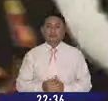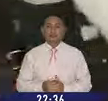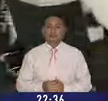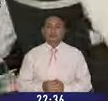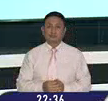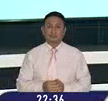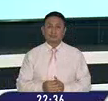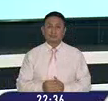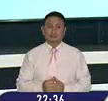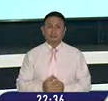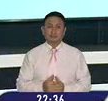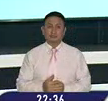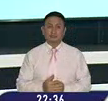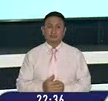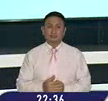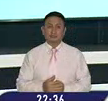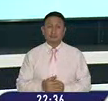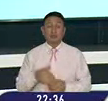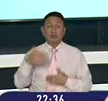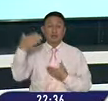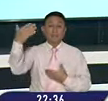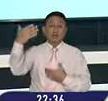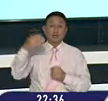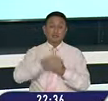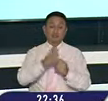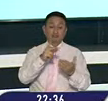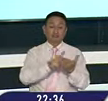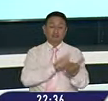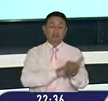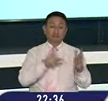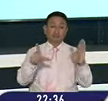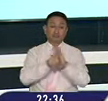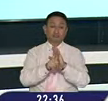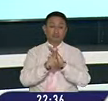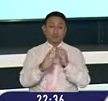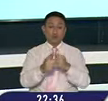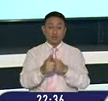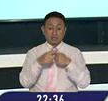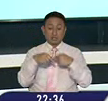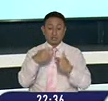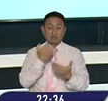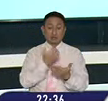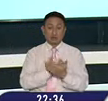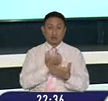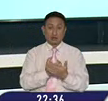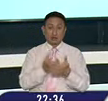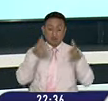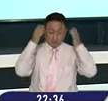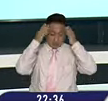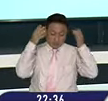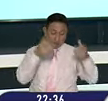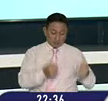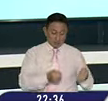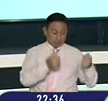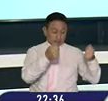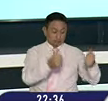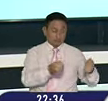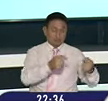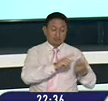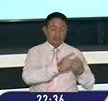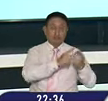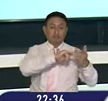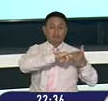Terán. En lo político, el proyecto de ley urgente en materia económica, enfocada en la transformación digital